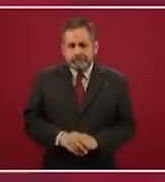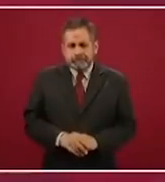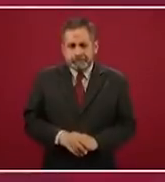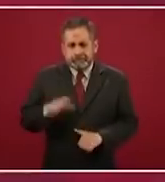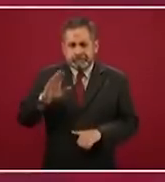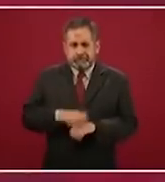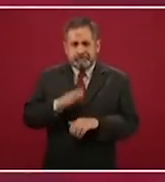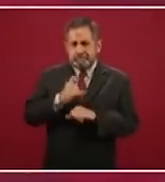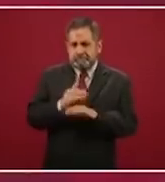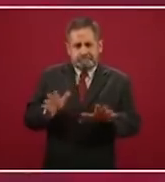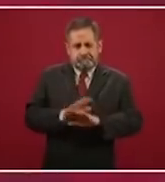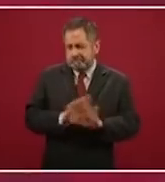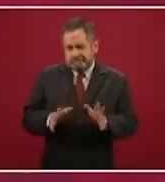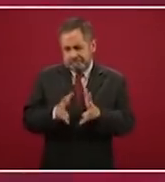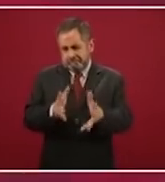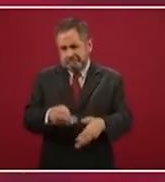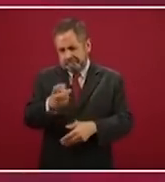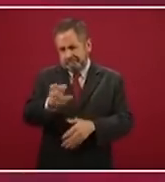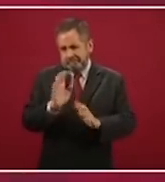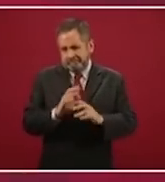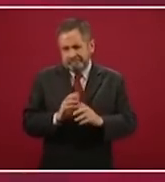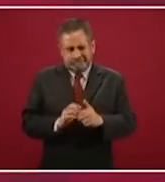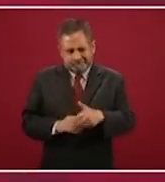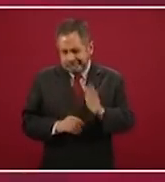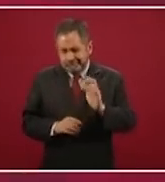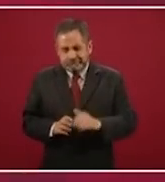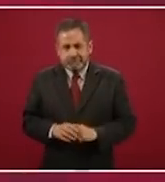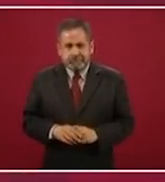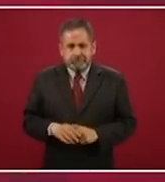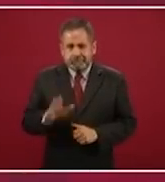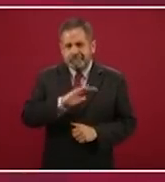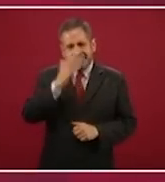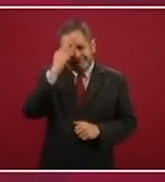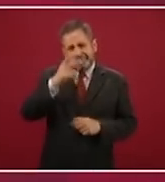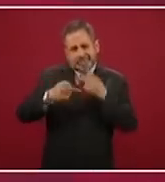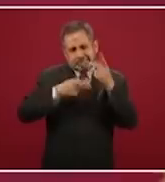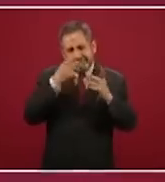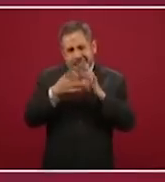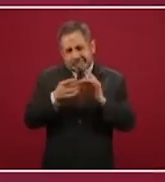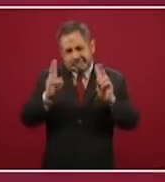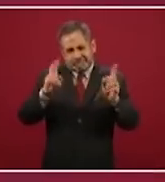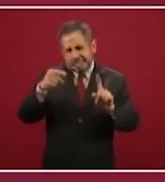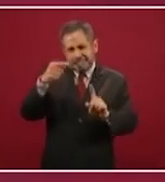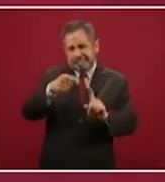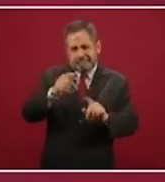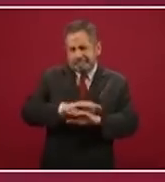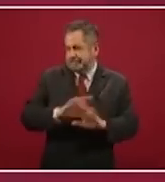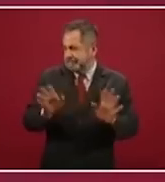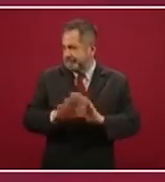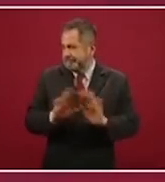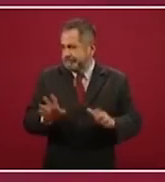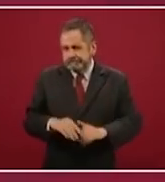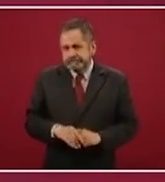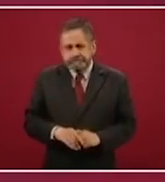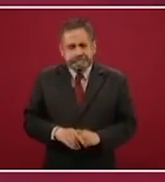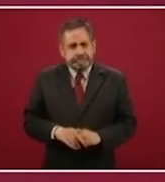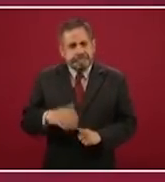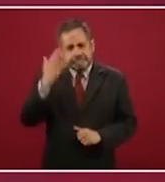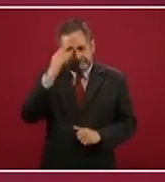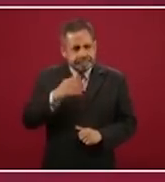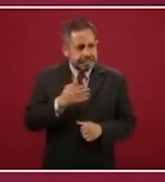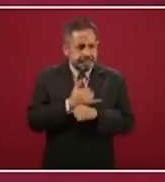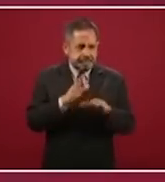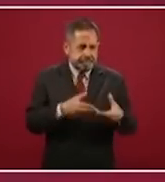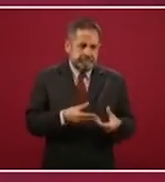tenemos más información. Además, ya se habló del tema. Ya se entregó